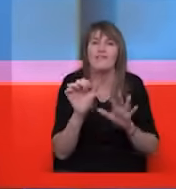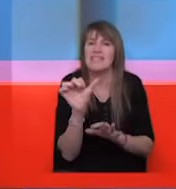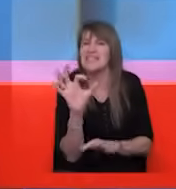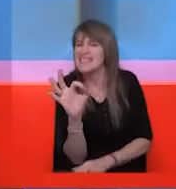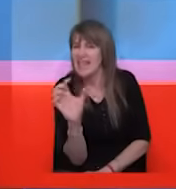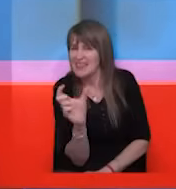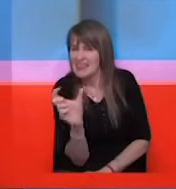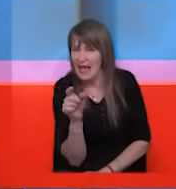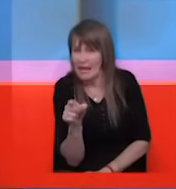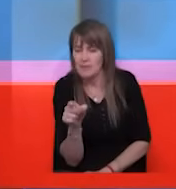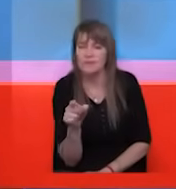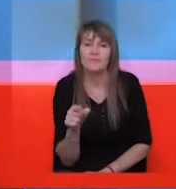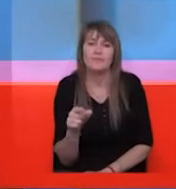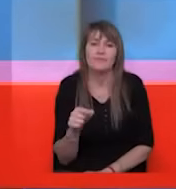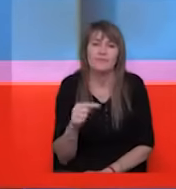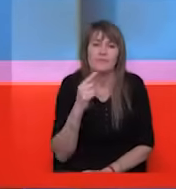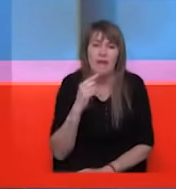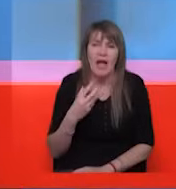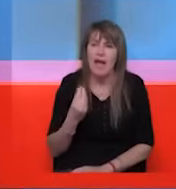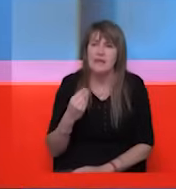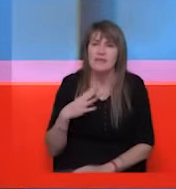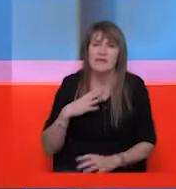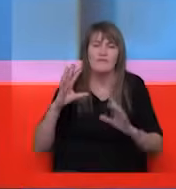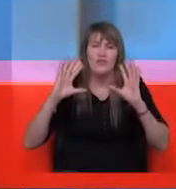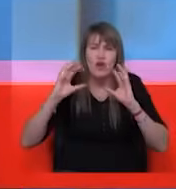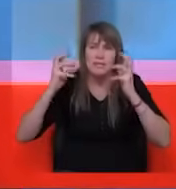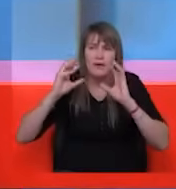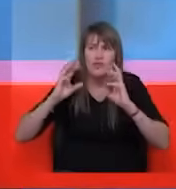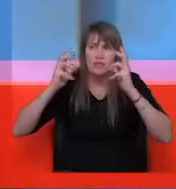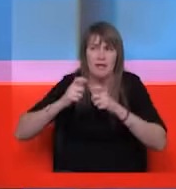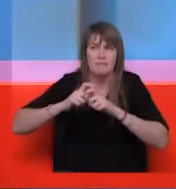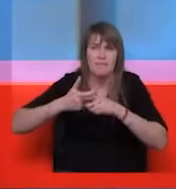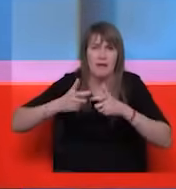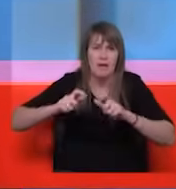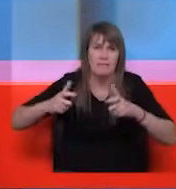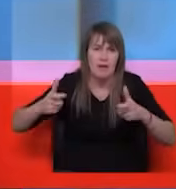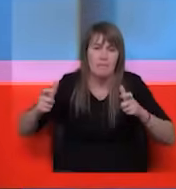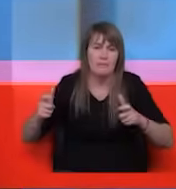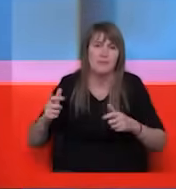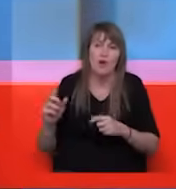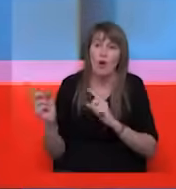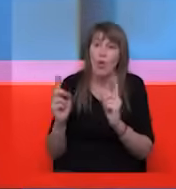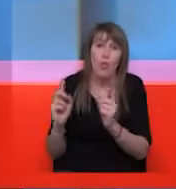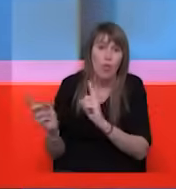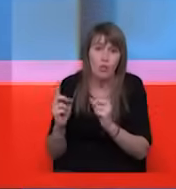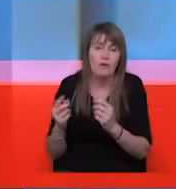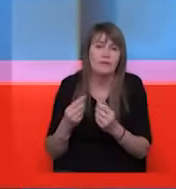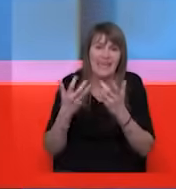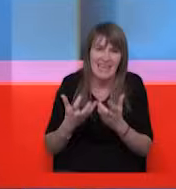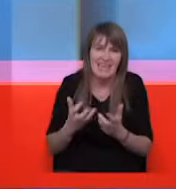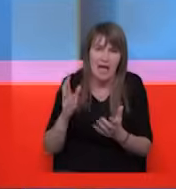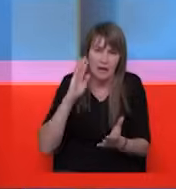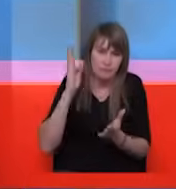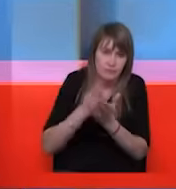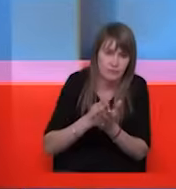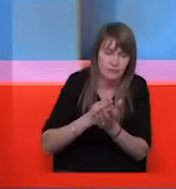adquiriendo, ¿no?, una violencia cada vez mayor la sociedad. Uh-huh. Y los dos polos, ¿no? Hay intentos de golpe de Estado. Ahí